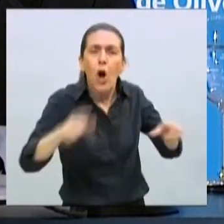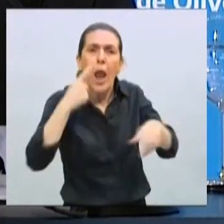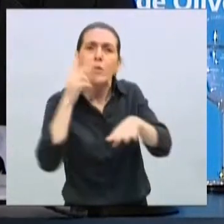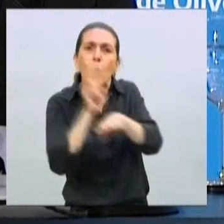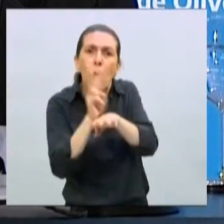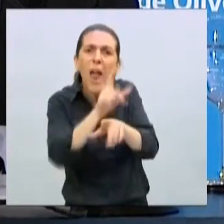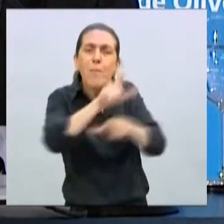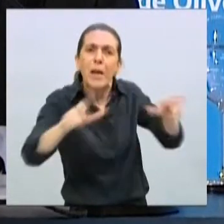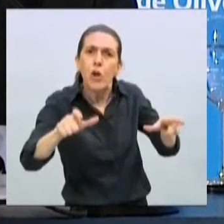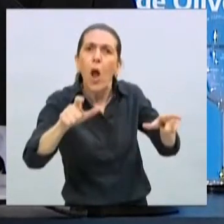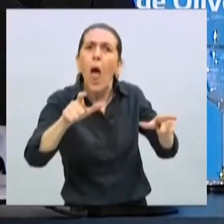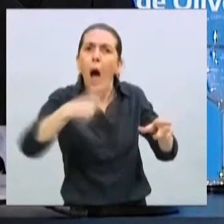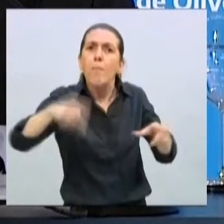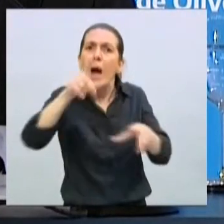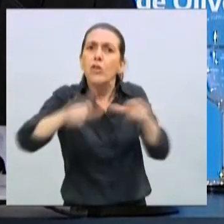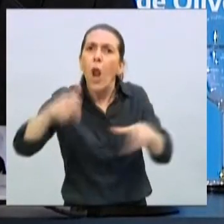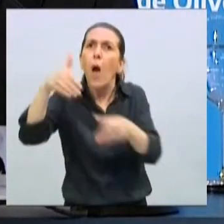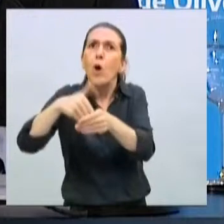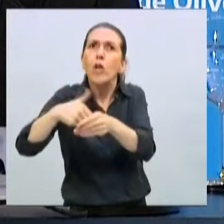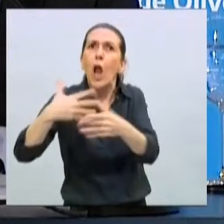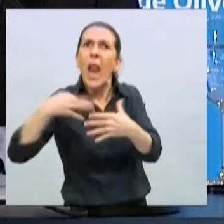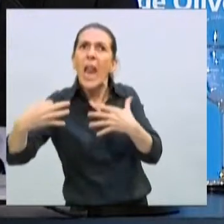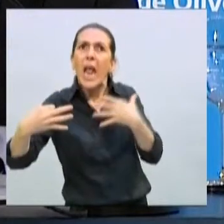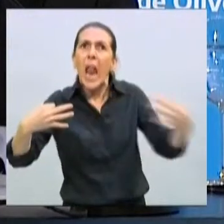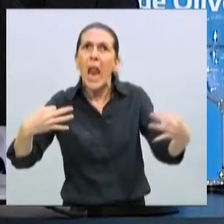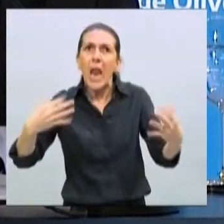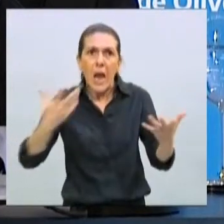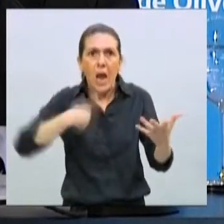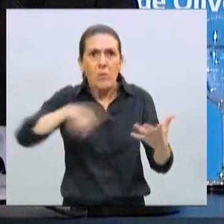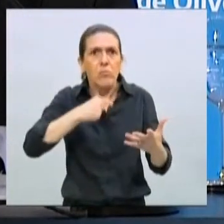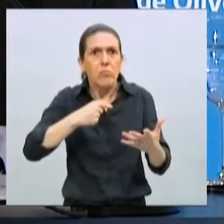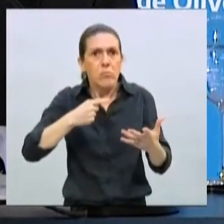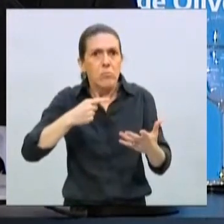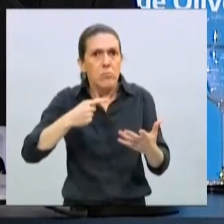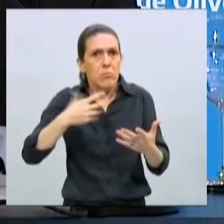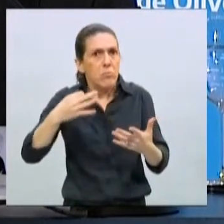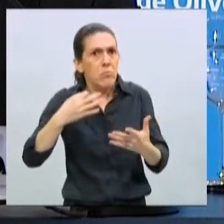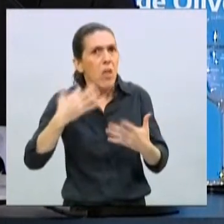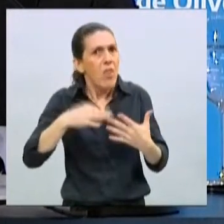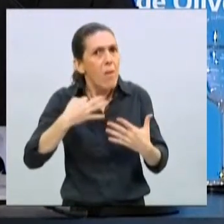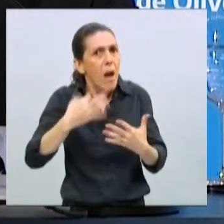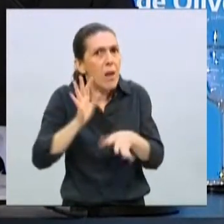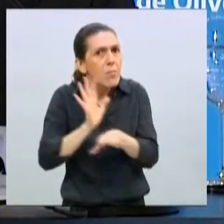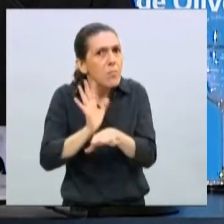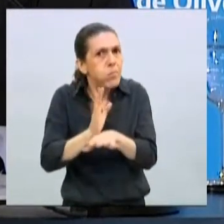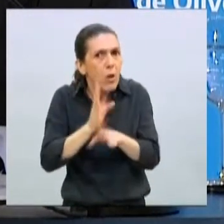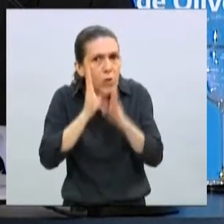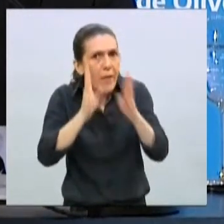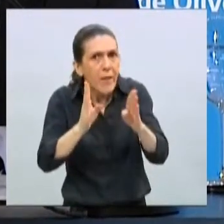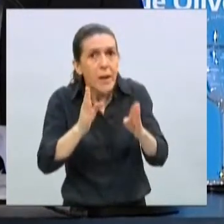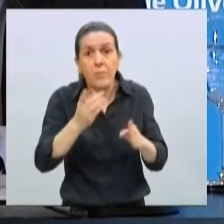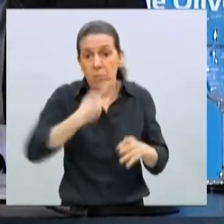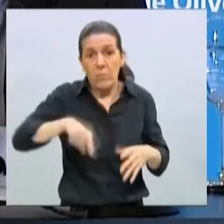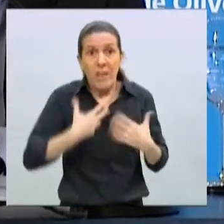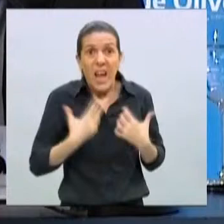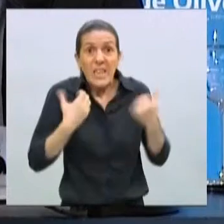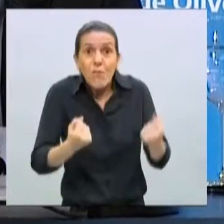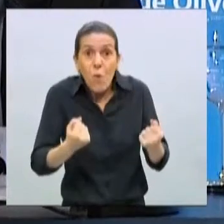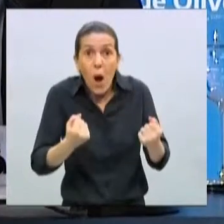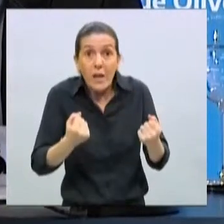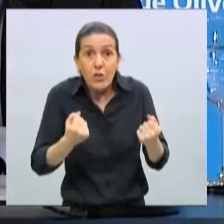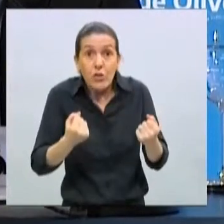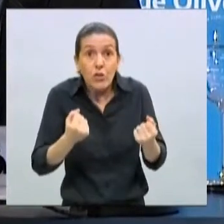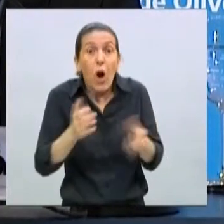dieron esta responsabilidad. No podemos perder el tiempo. Por eso quiero decir que, para que sepan que este esfuerzo no fue en vano, no solo